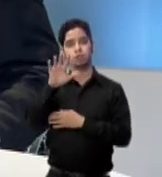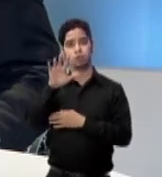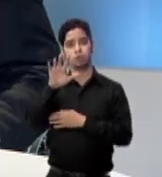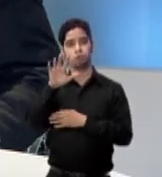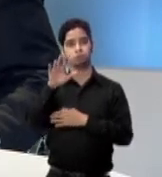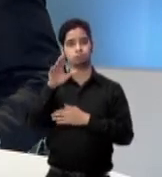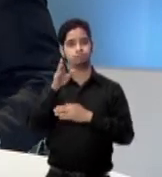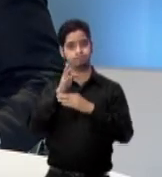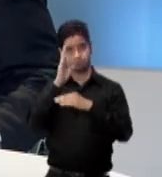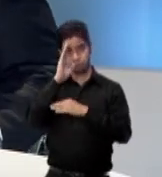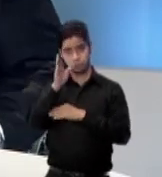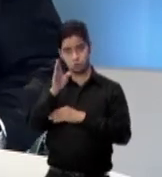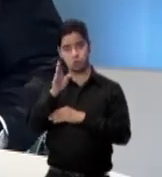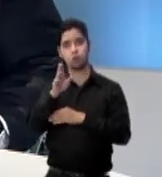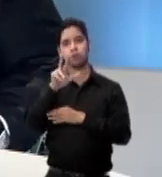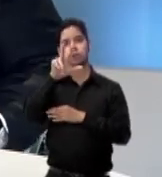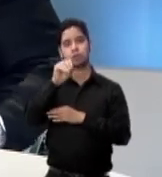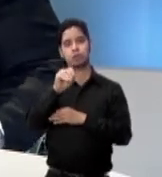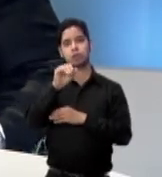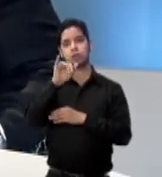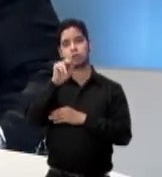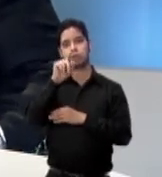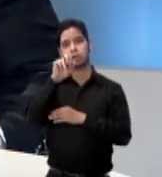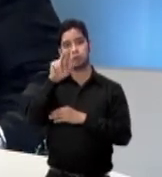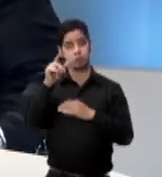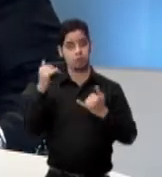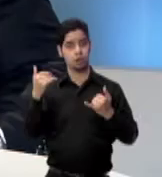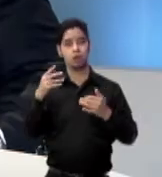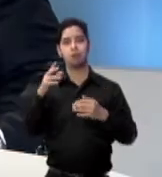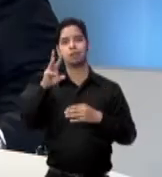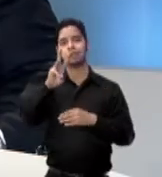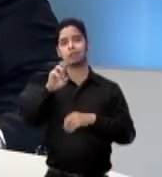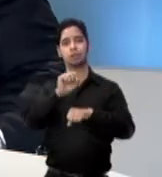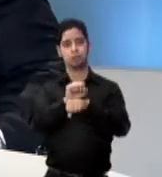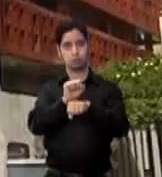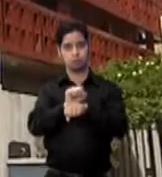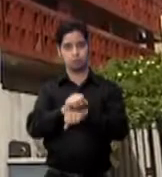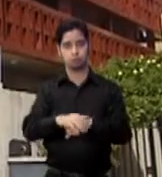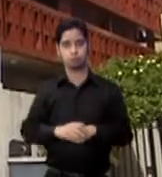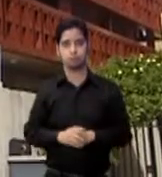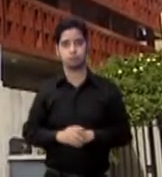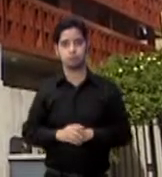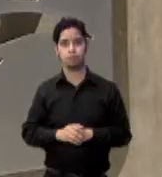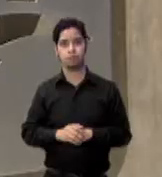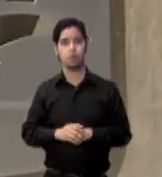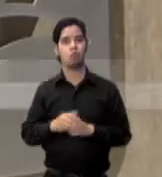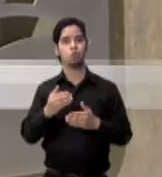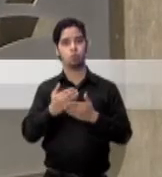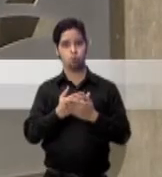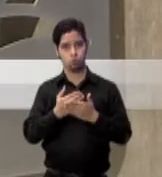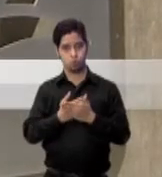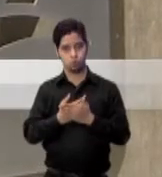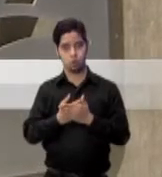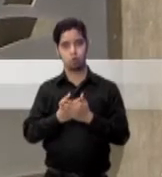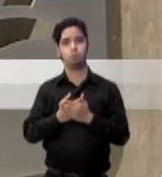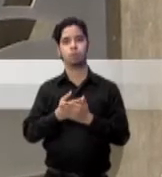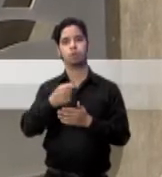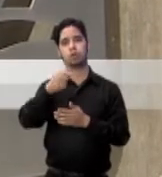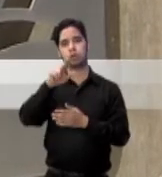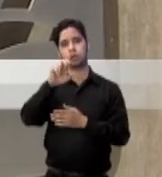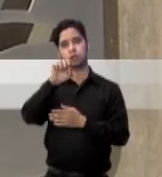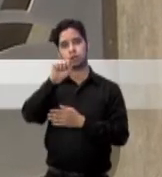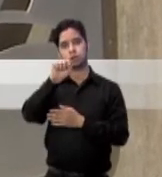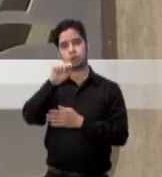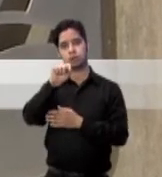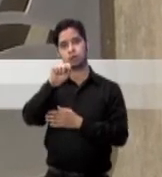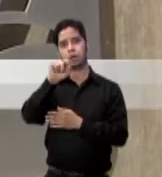40 indirectos y ahora contará con 6 empleos en operación. El nuevo Guest House Dream Inn Puerto Rico, ubicado en el